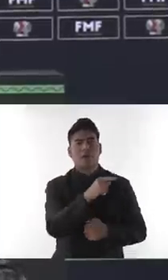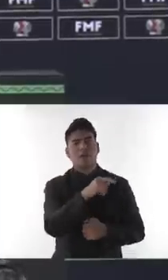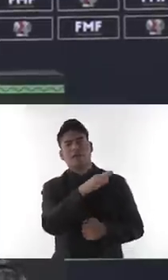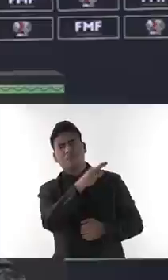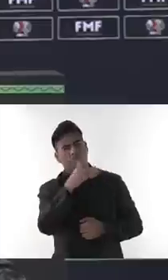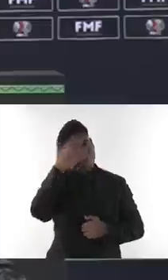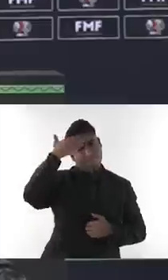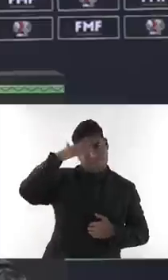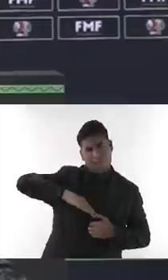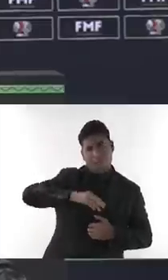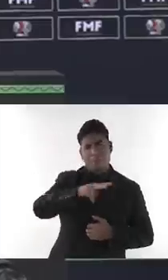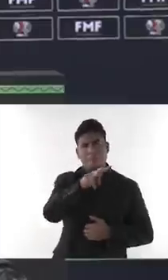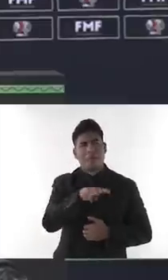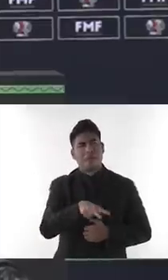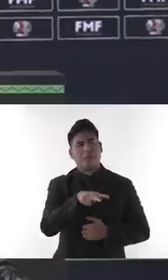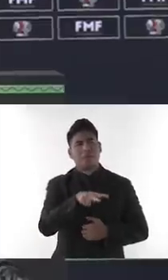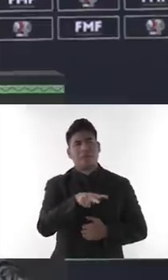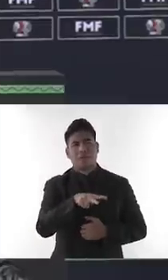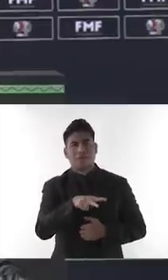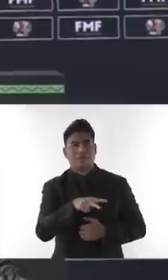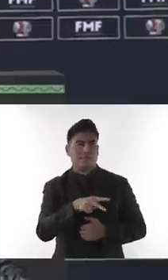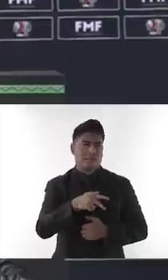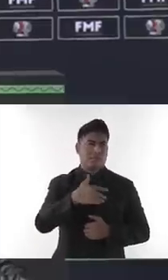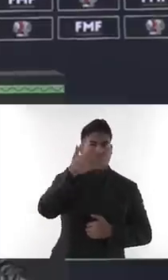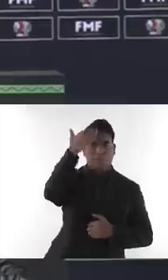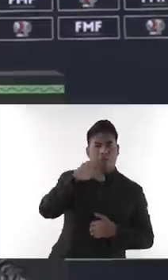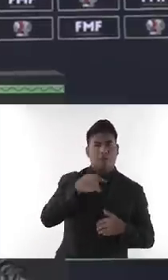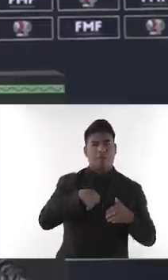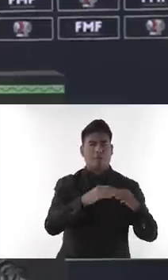bueno, sabemos que el tema del ascenso y el descenso